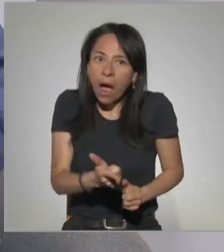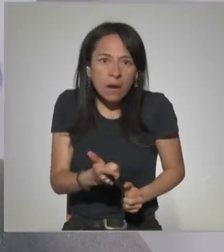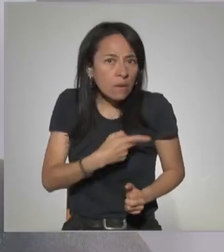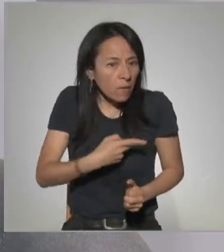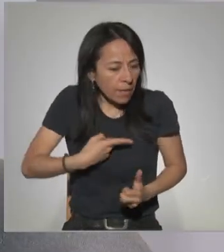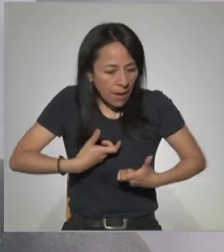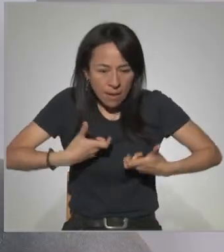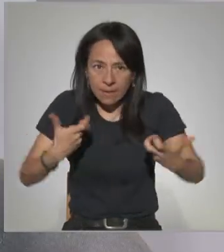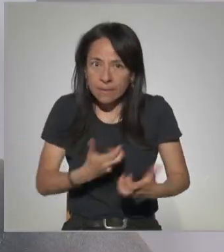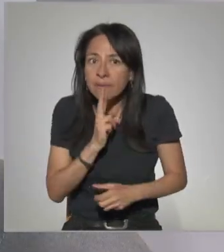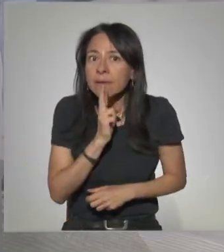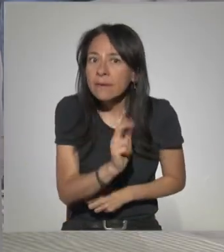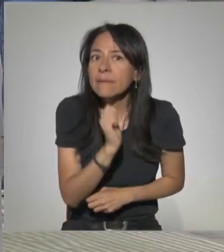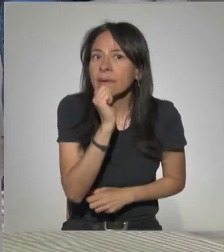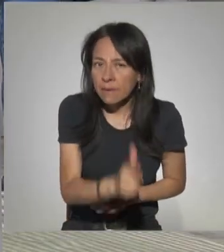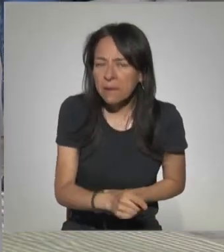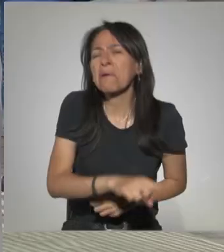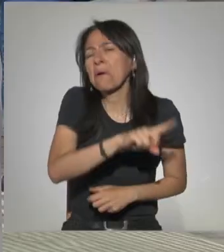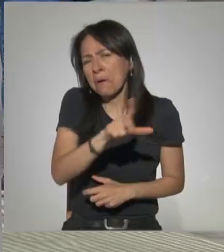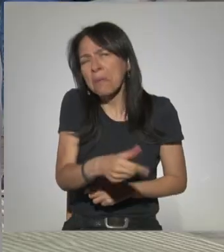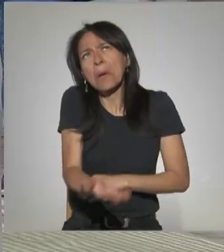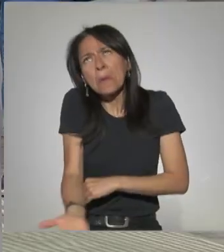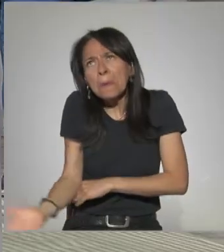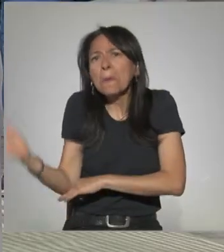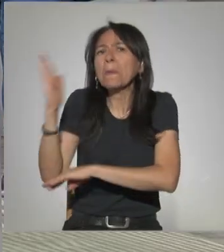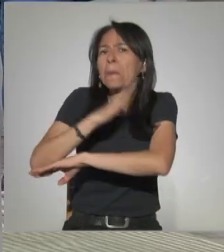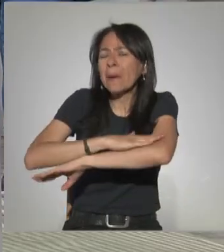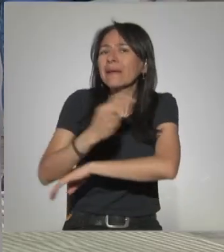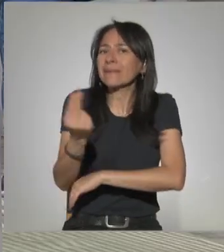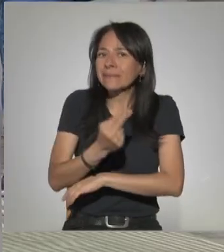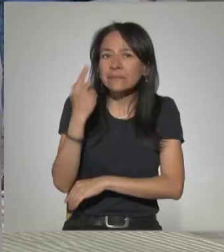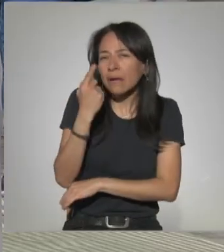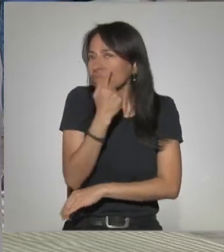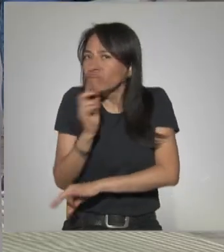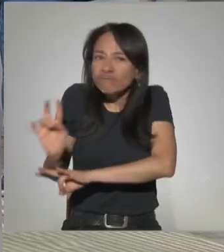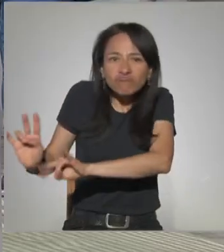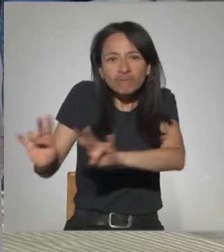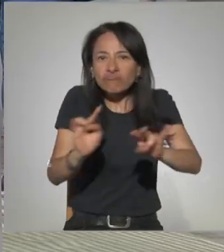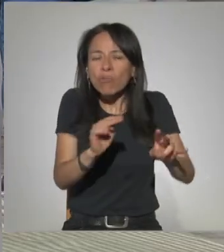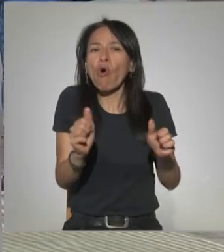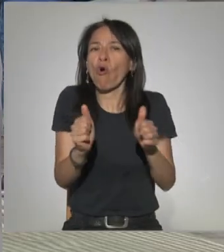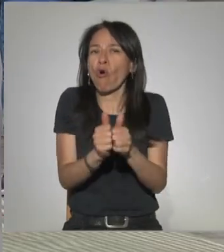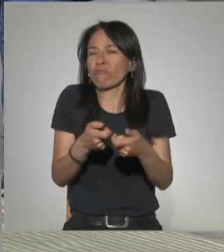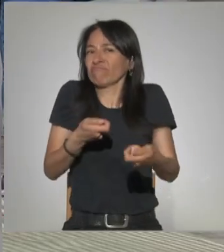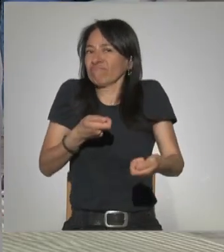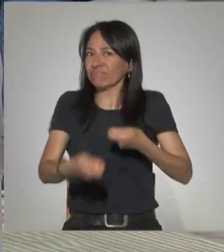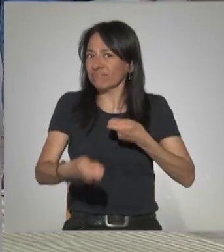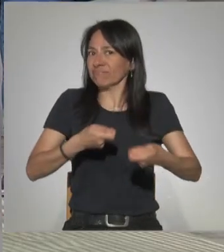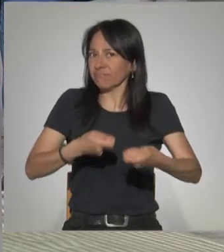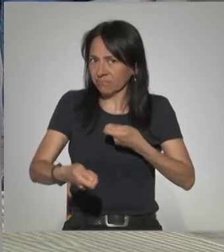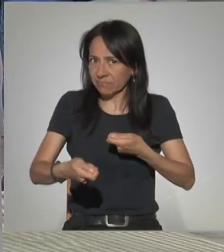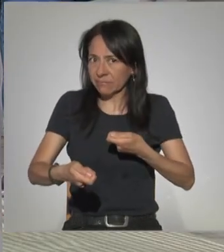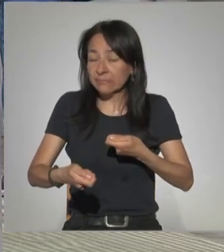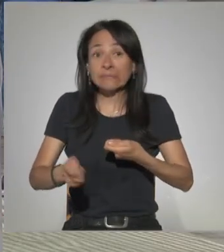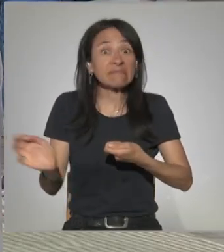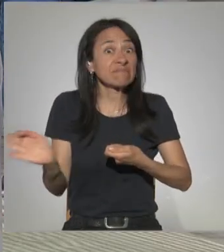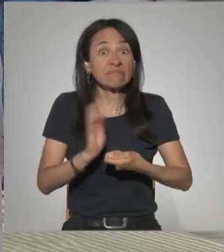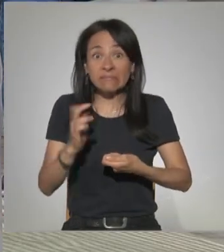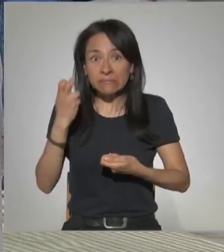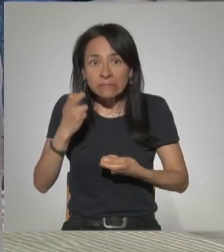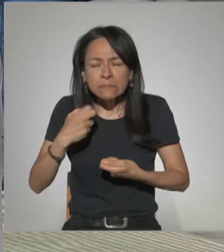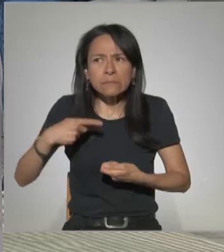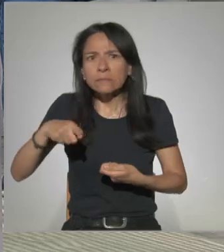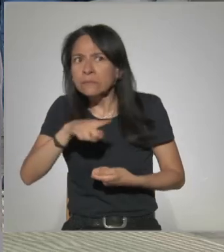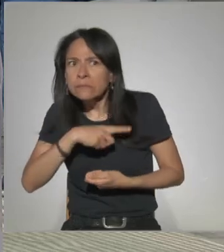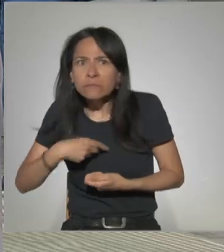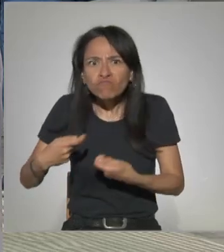así decirlo, lo que necesitamos es un estado de alerta regulado, ¿no? Cuando no logramos un estado de alerta regulado o